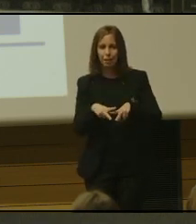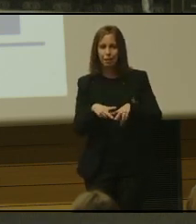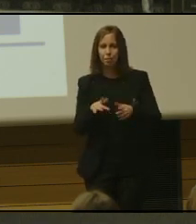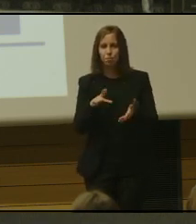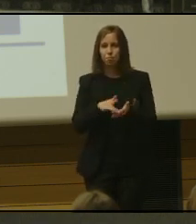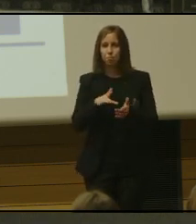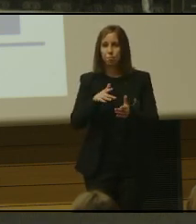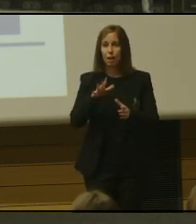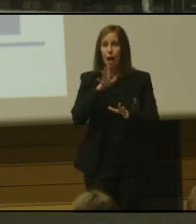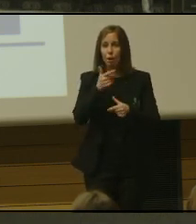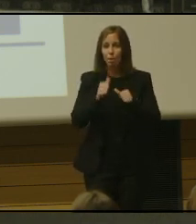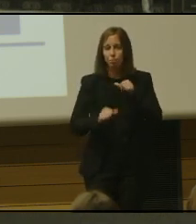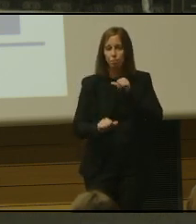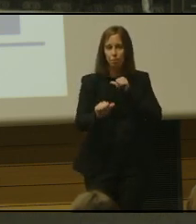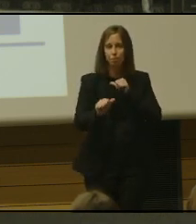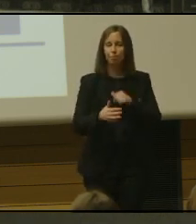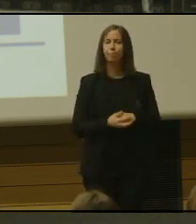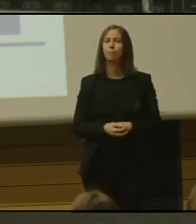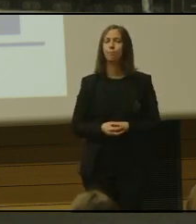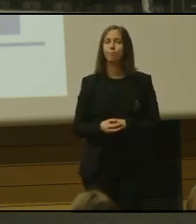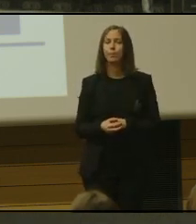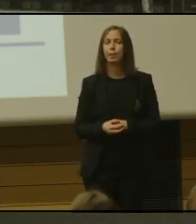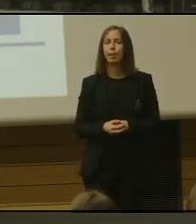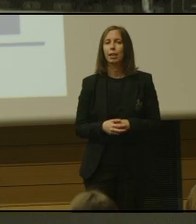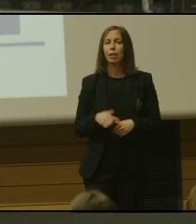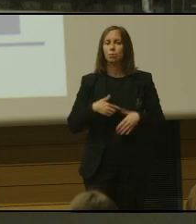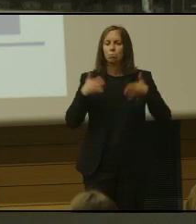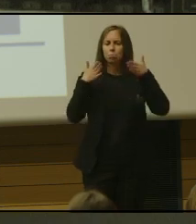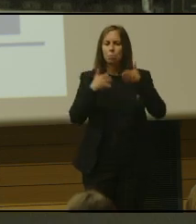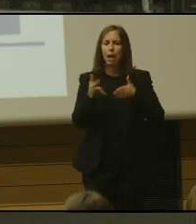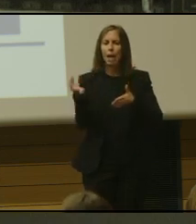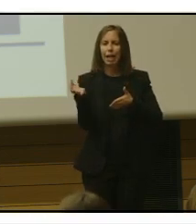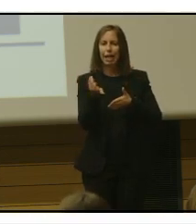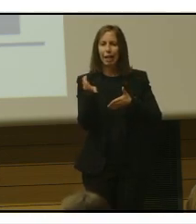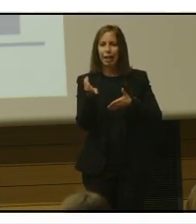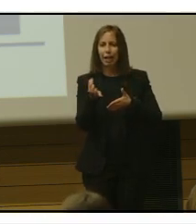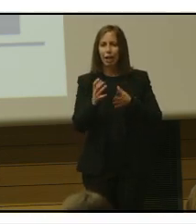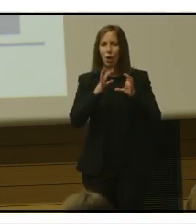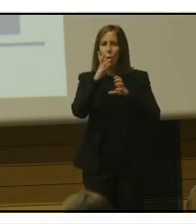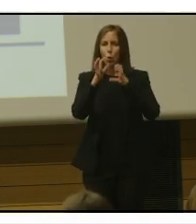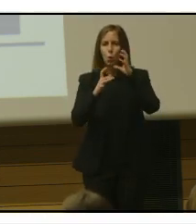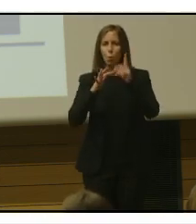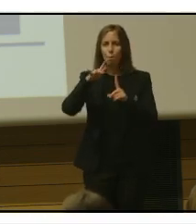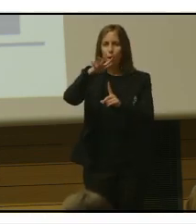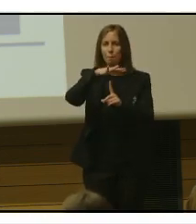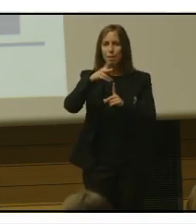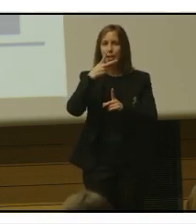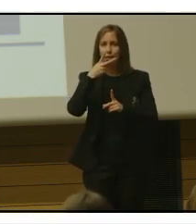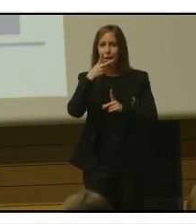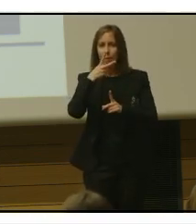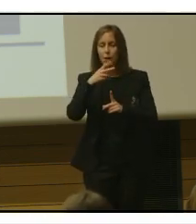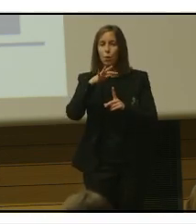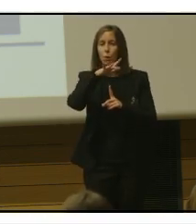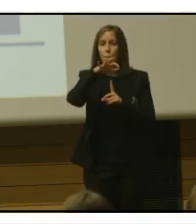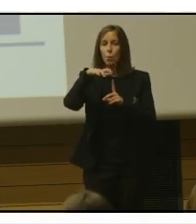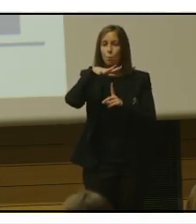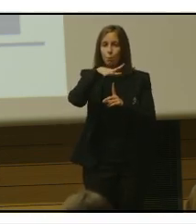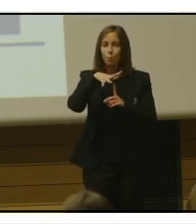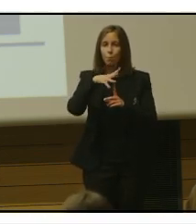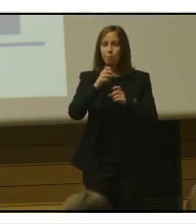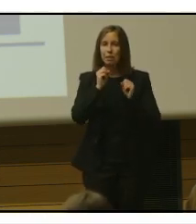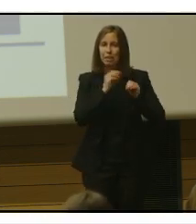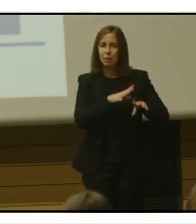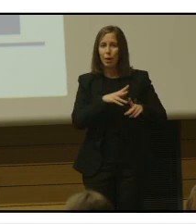desde ya. Y sobre todo lo voy a centrar en lo que es el humo ambiental de tabaco y el humo residual de tabaco.